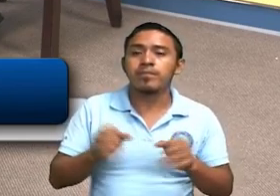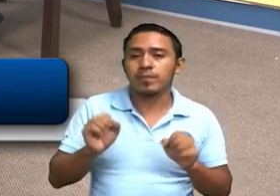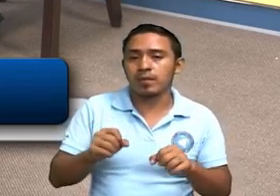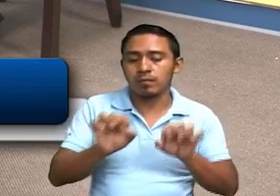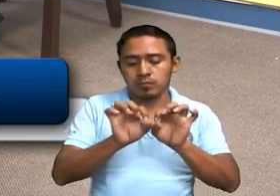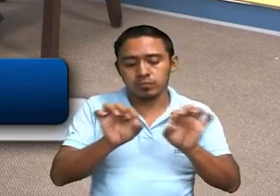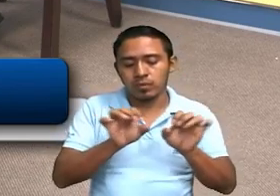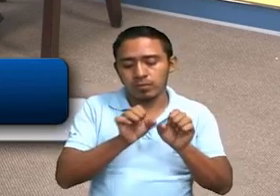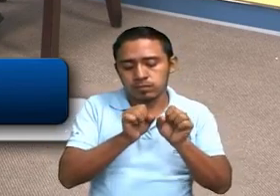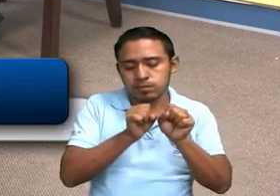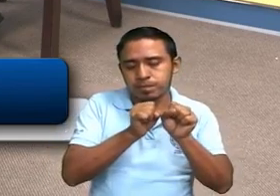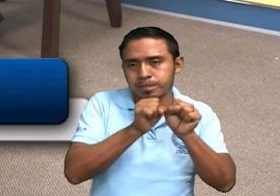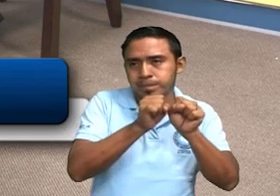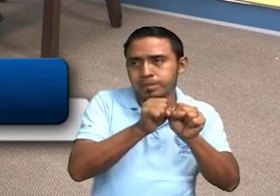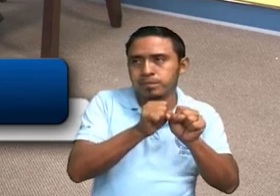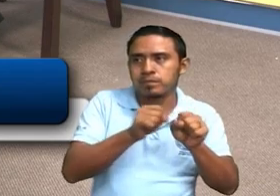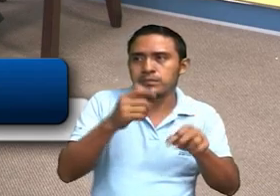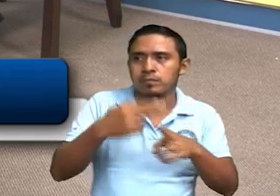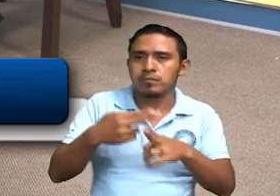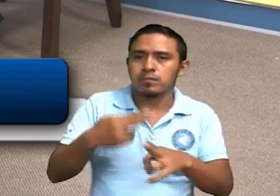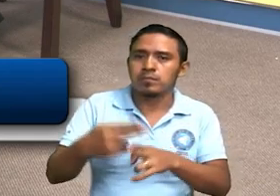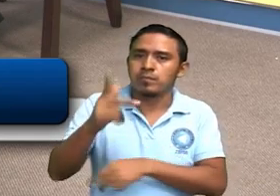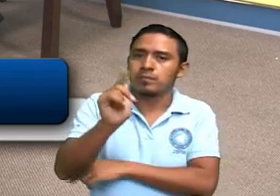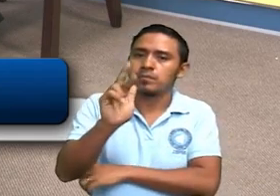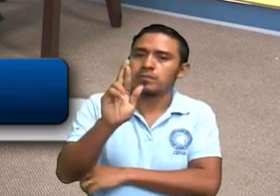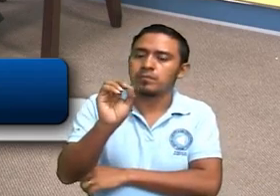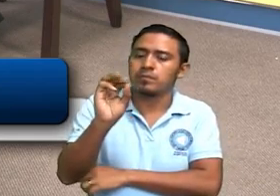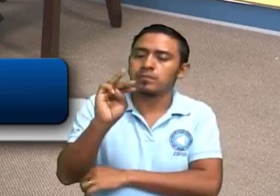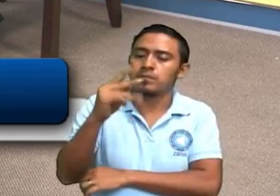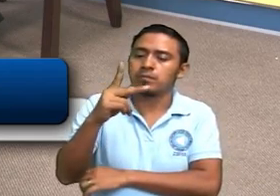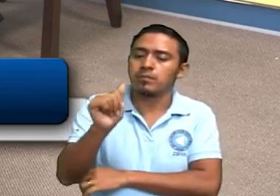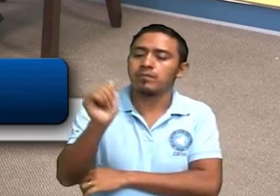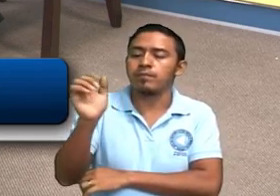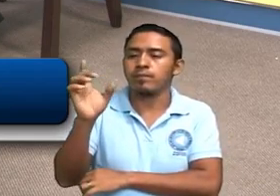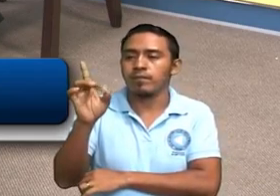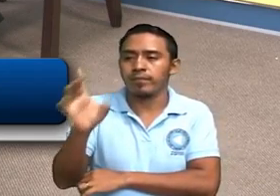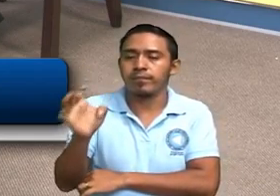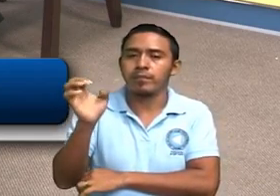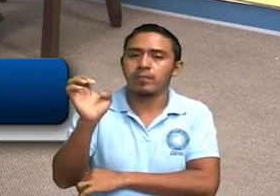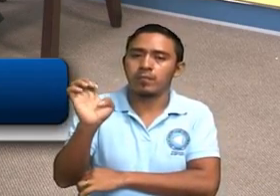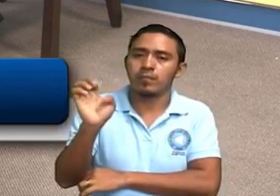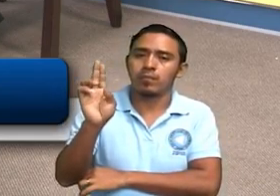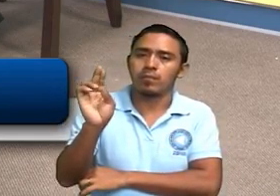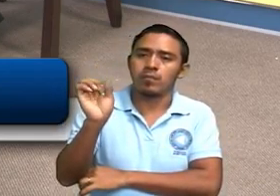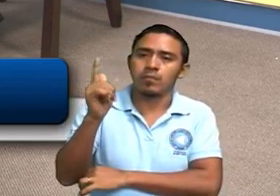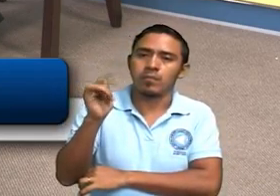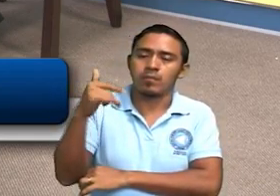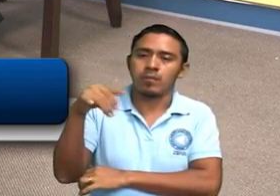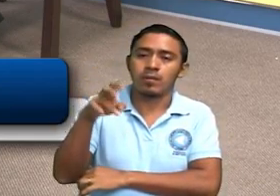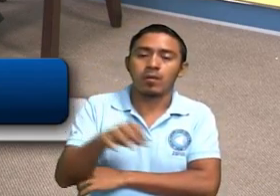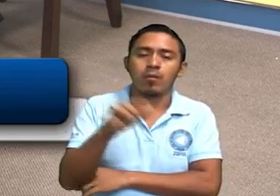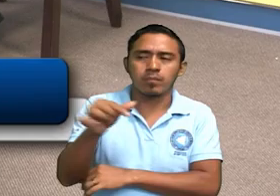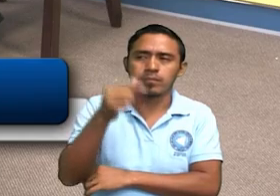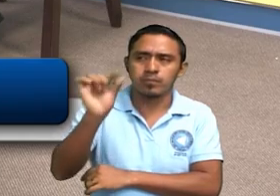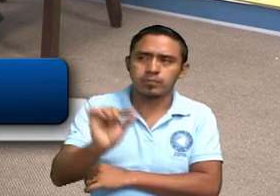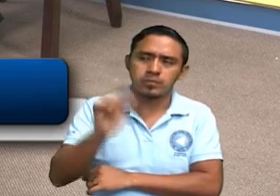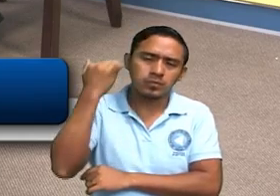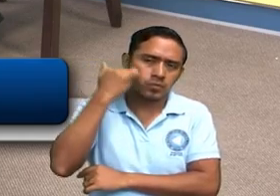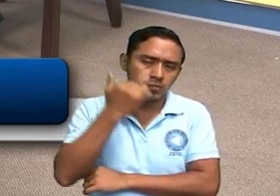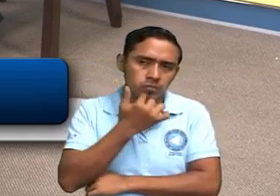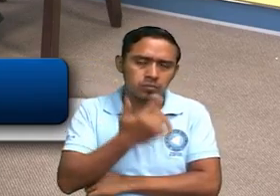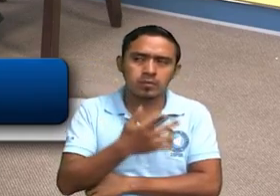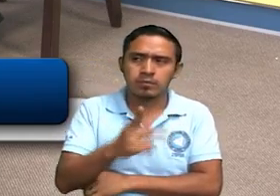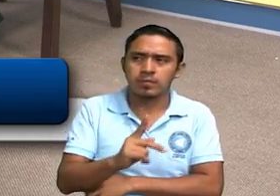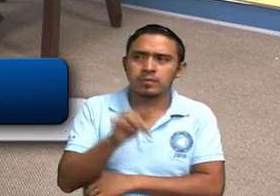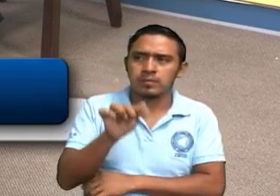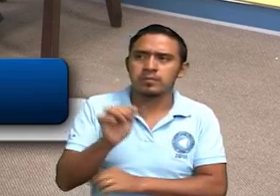de ese conducto, ¿ves? Que se llama trompa de Eustaquio. Entonces, produce un grado de sordera. Pero ya esto es un poquito